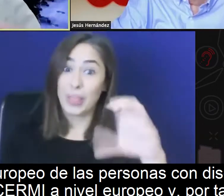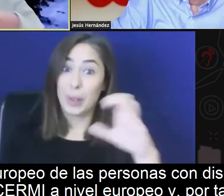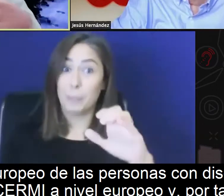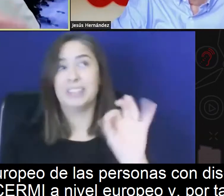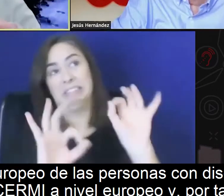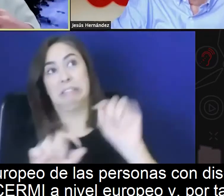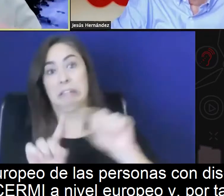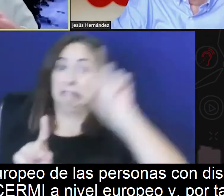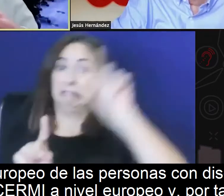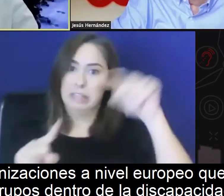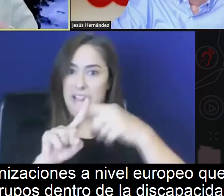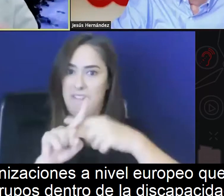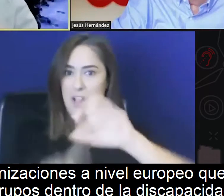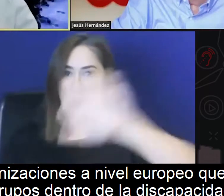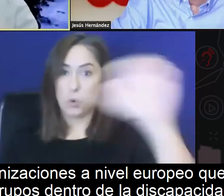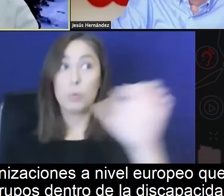europeo y por tanto nuestros miembros